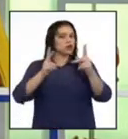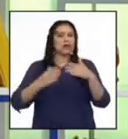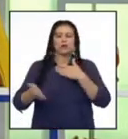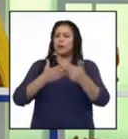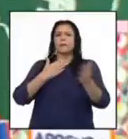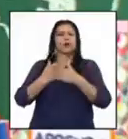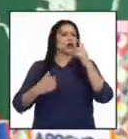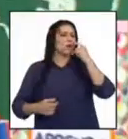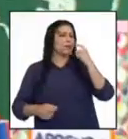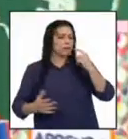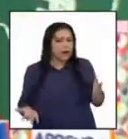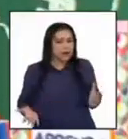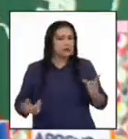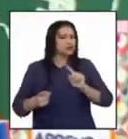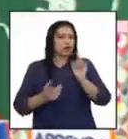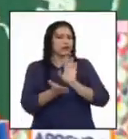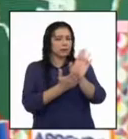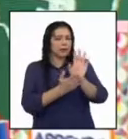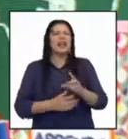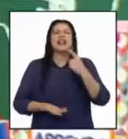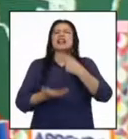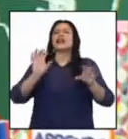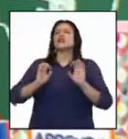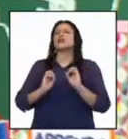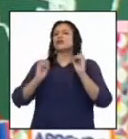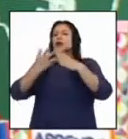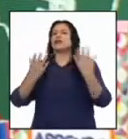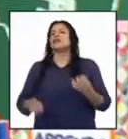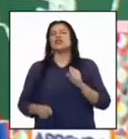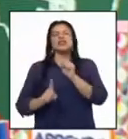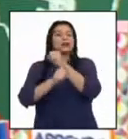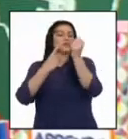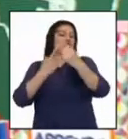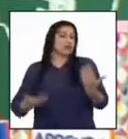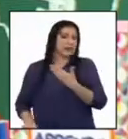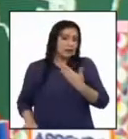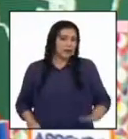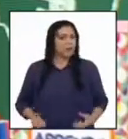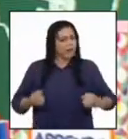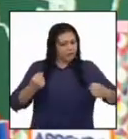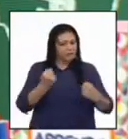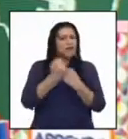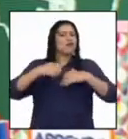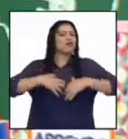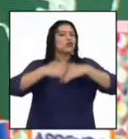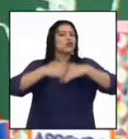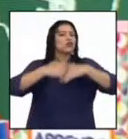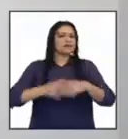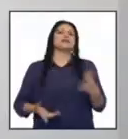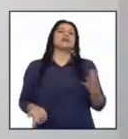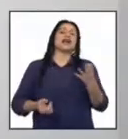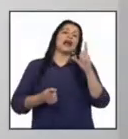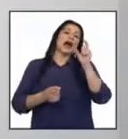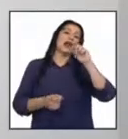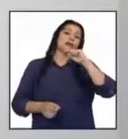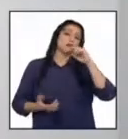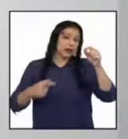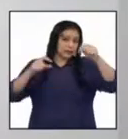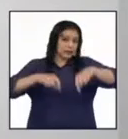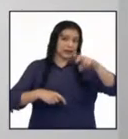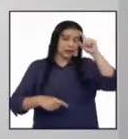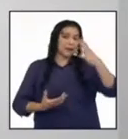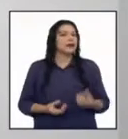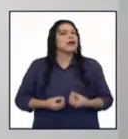sin discriminación. ¿Qué han hecho las organizaciones de la sociedad civil para fortalecer la ciudadanía de las mujeres de nuestro país? Realizaron